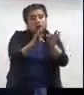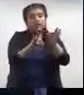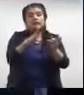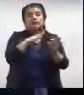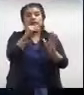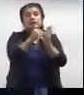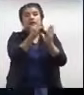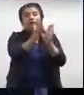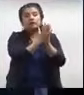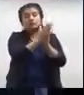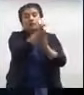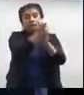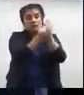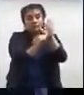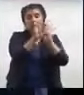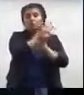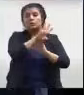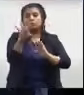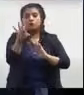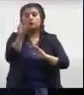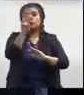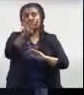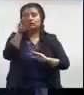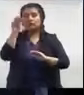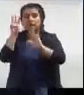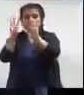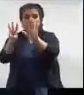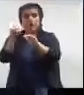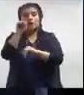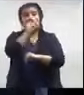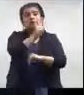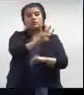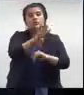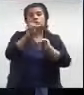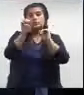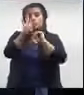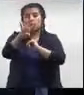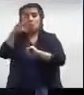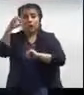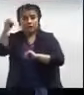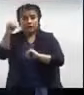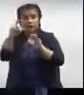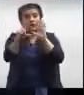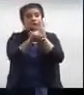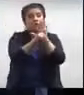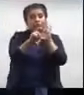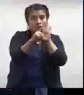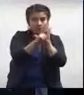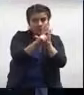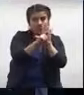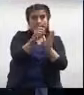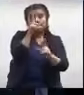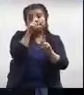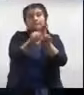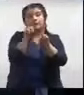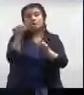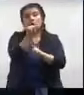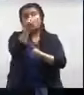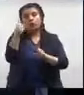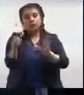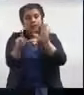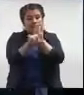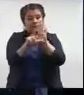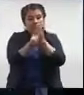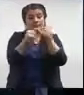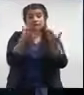reguladas en los artículos 438 al 440 del Código Civil y demás leyes,